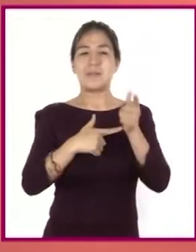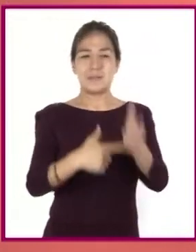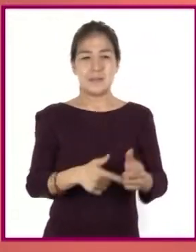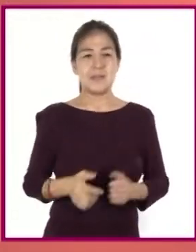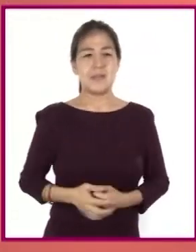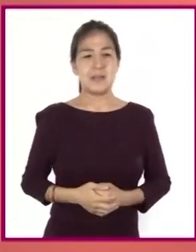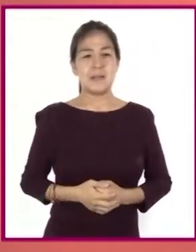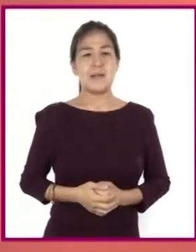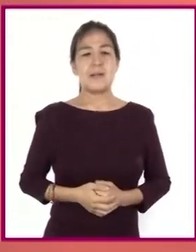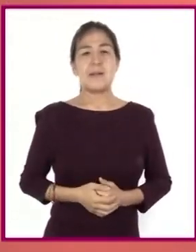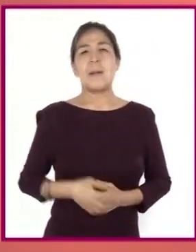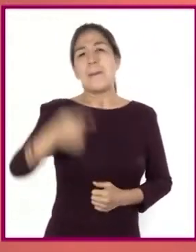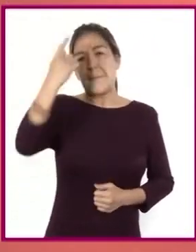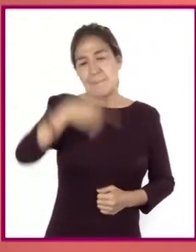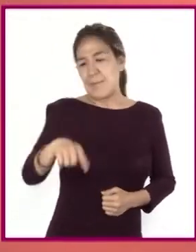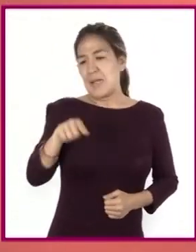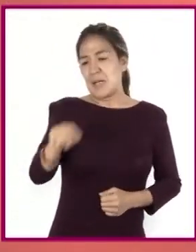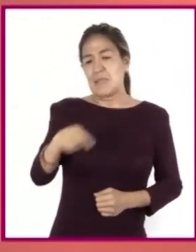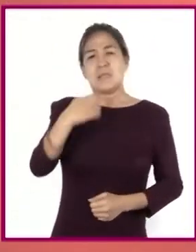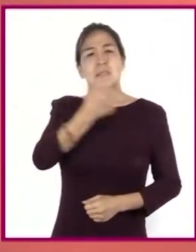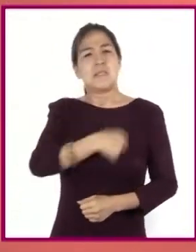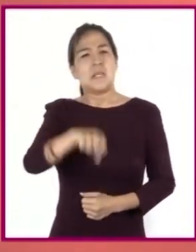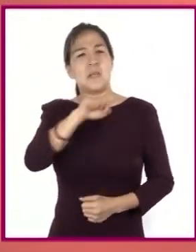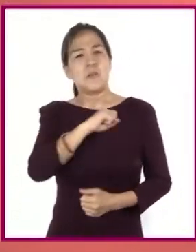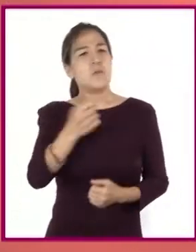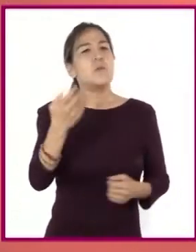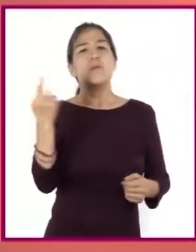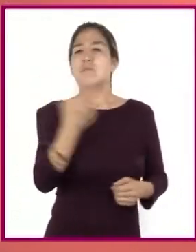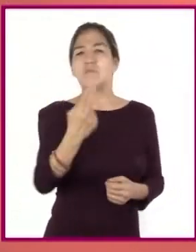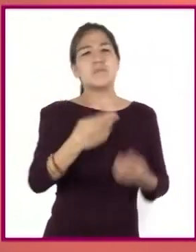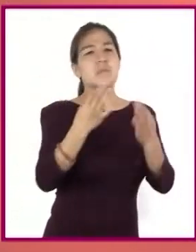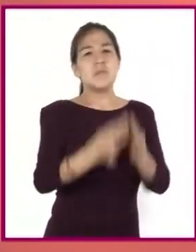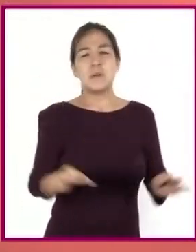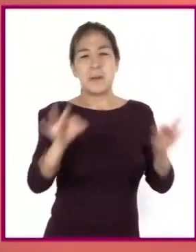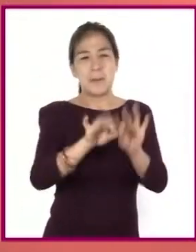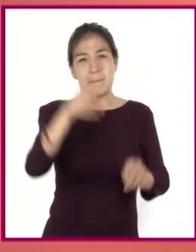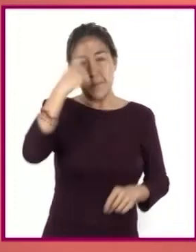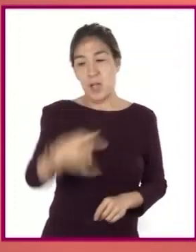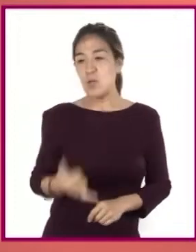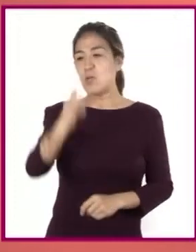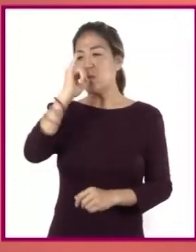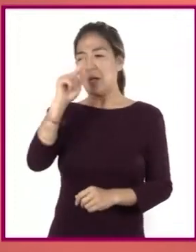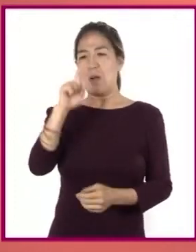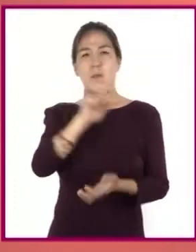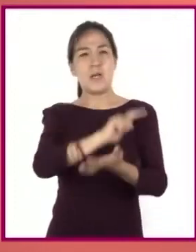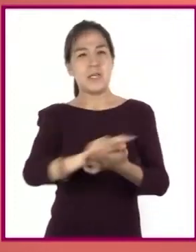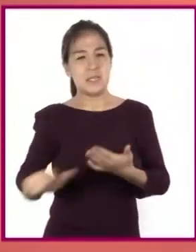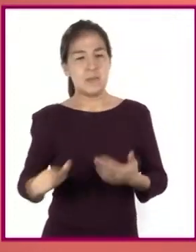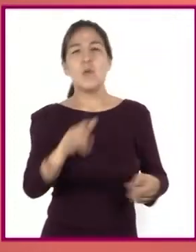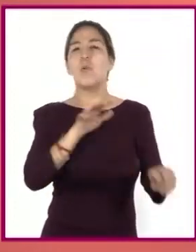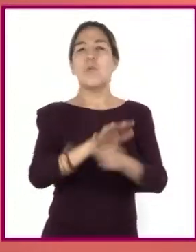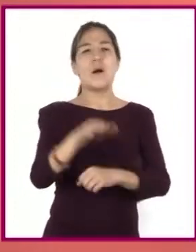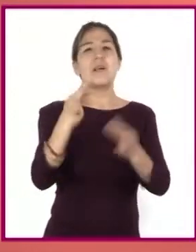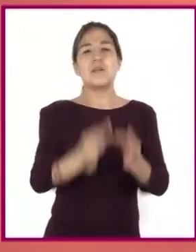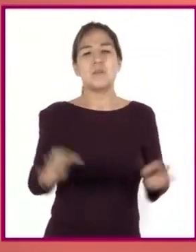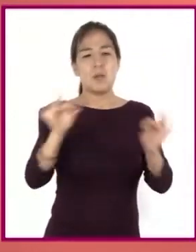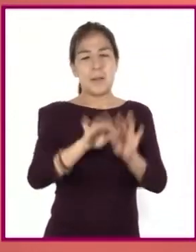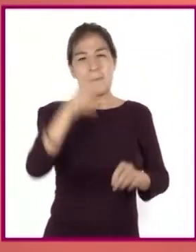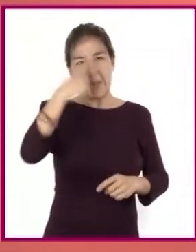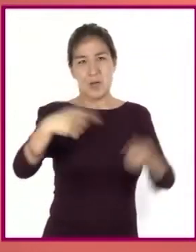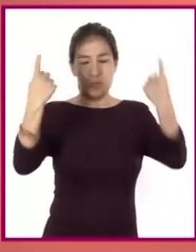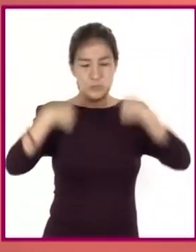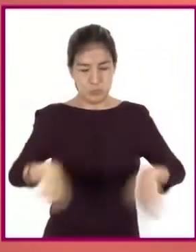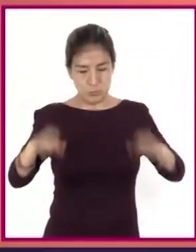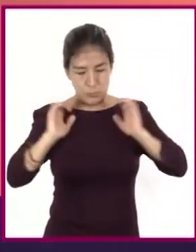¿Qué importancia tiene para la salud el consumo suficiente de agua simple potable y cuál es la importancia a nivel